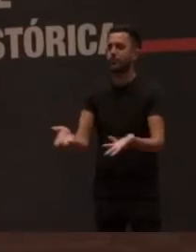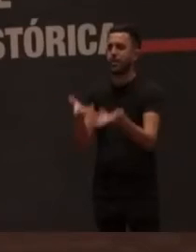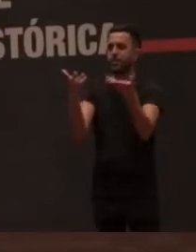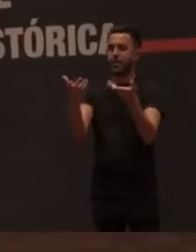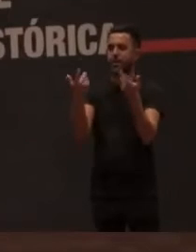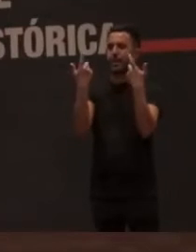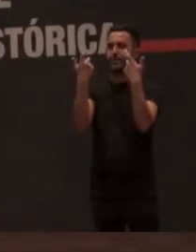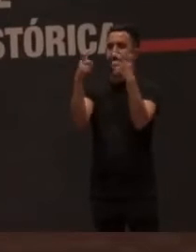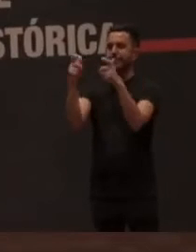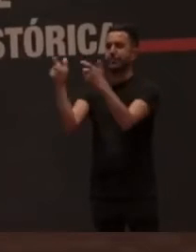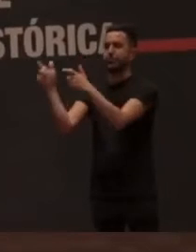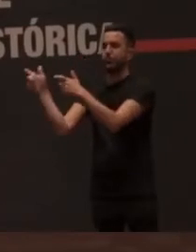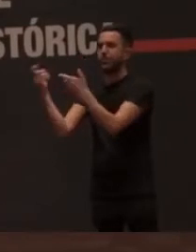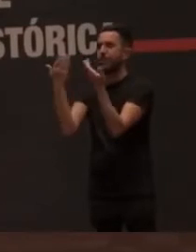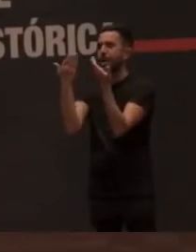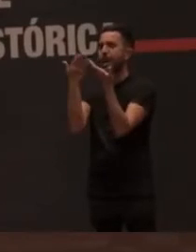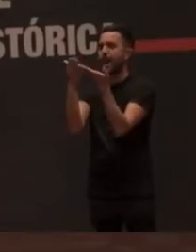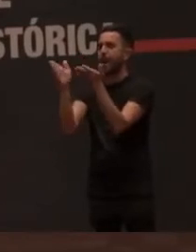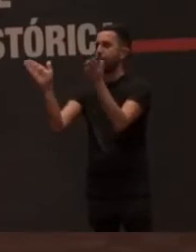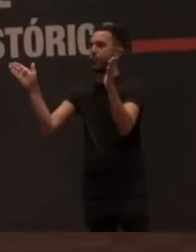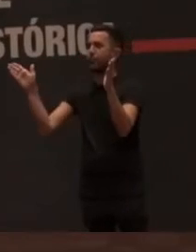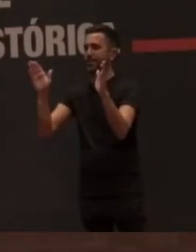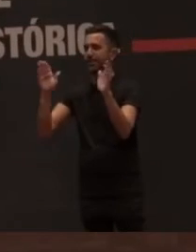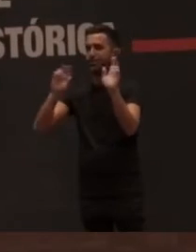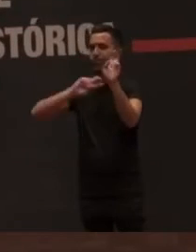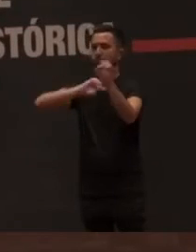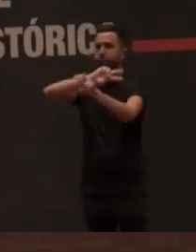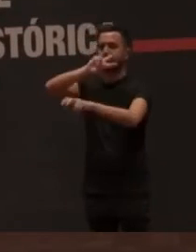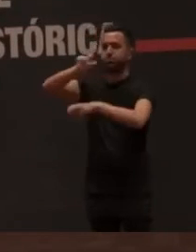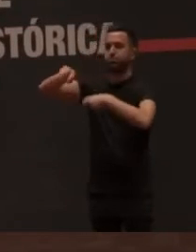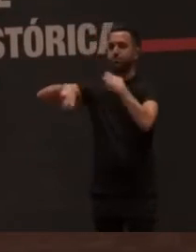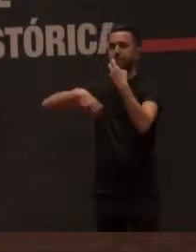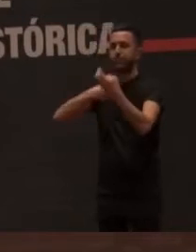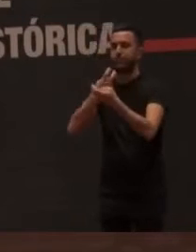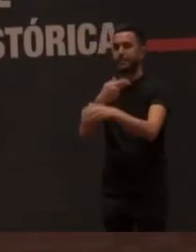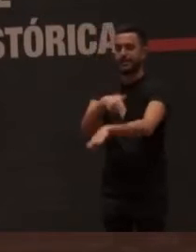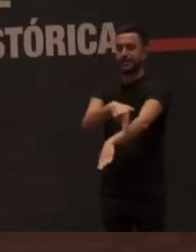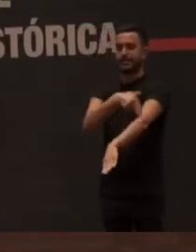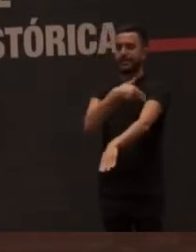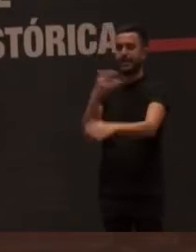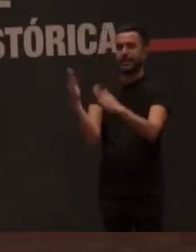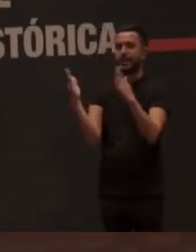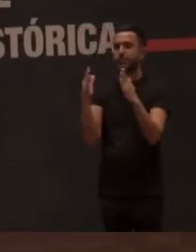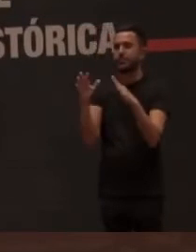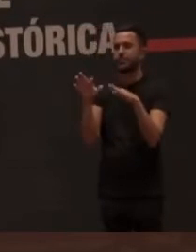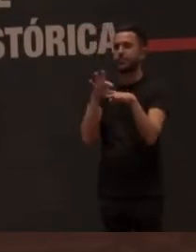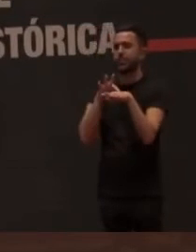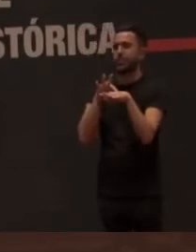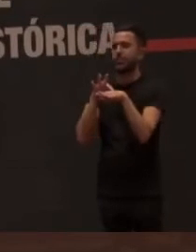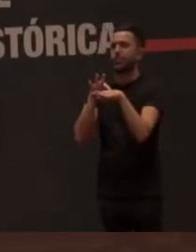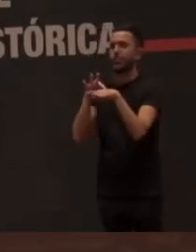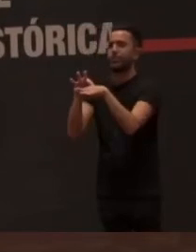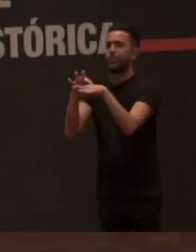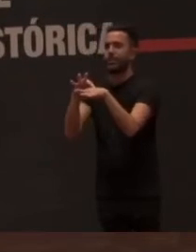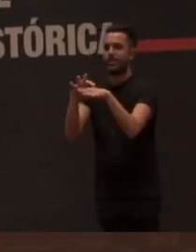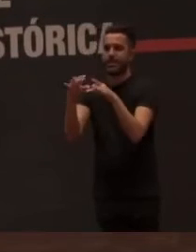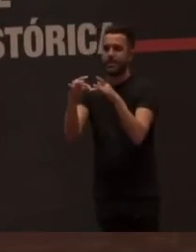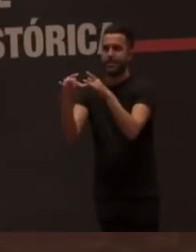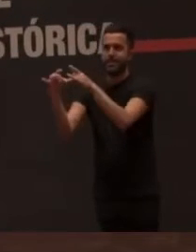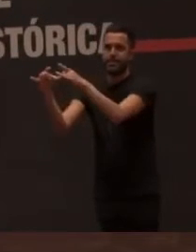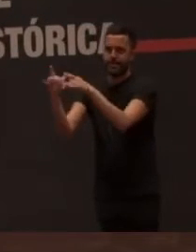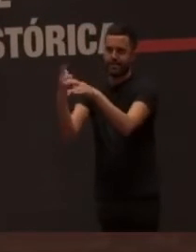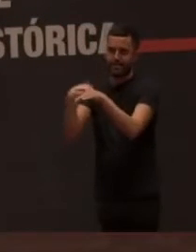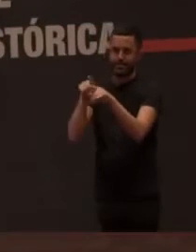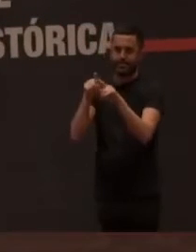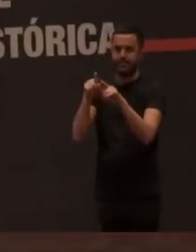sectores aperturistas o reformistas del propio régimen que van a ser los verdaderos eiros de la transición. La suma de estos dos